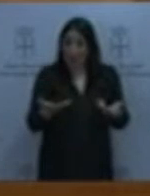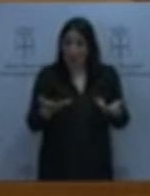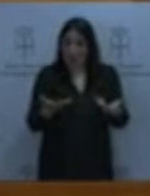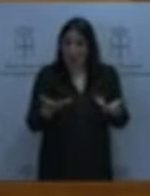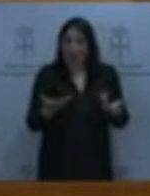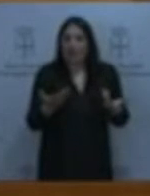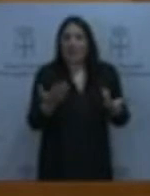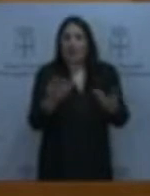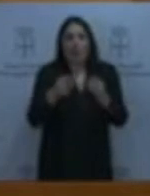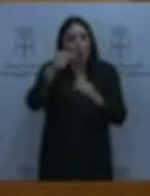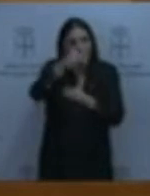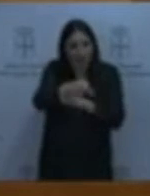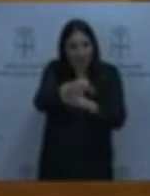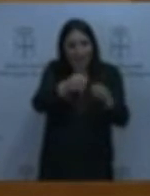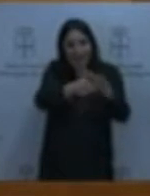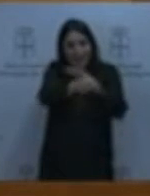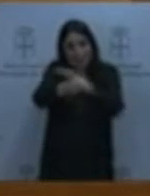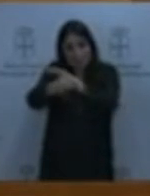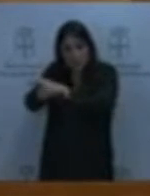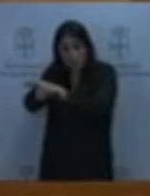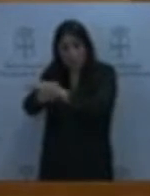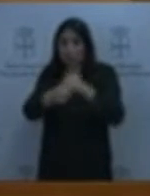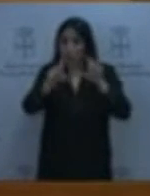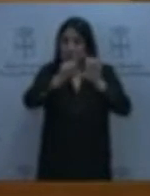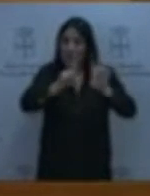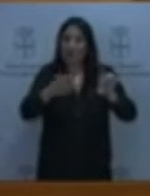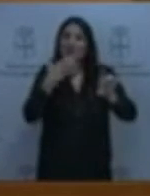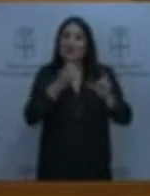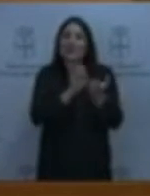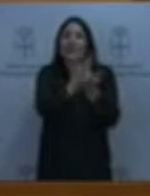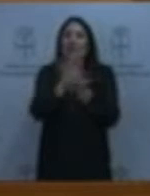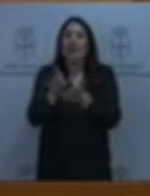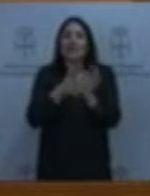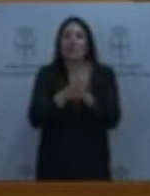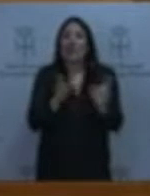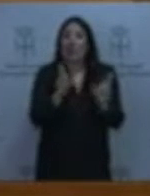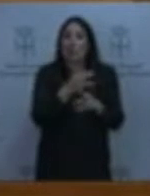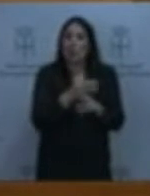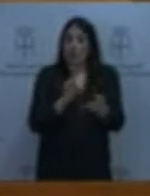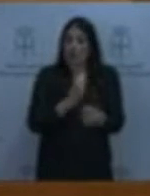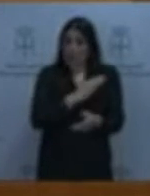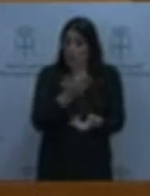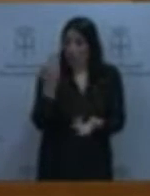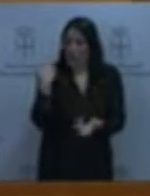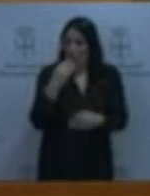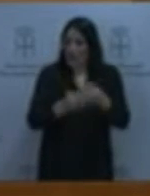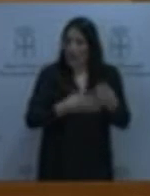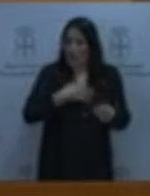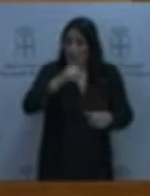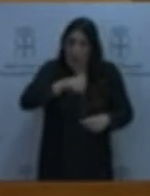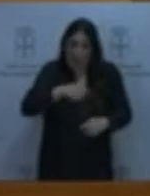obliga a la readmisión, las empresas, cuando ese despido es declarado nulo, y en este caso el patronato lo podría haber hecho ayer, no lo sabemos a día de